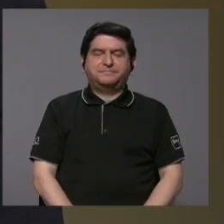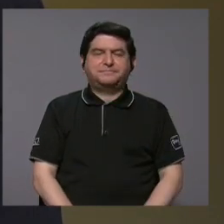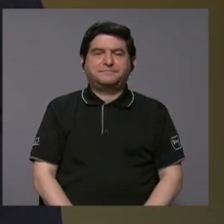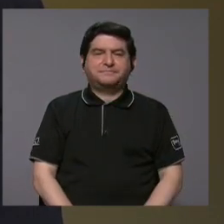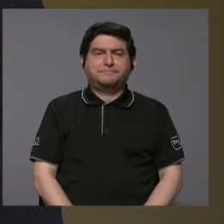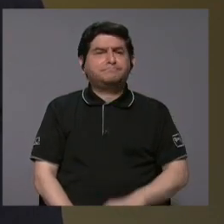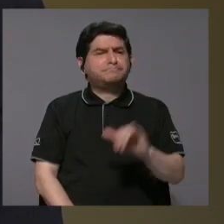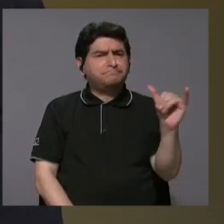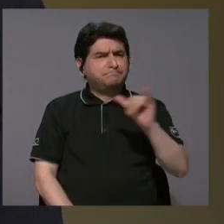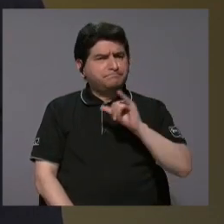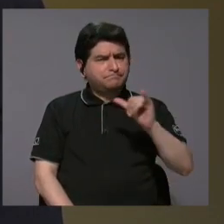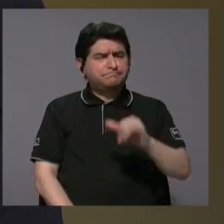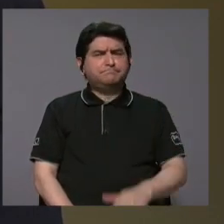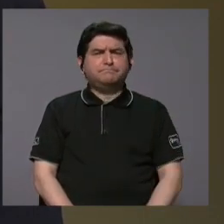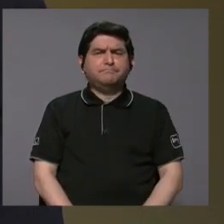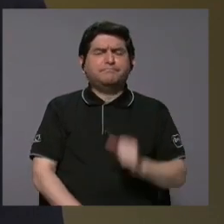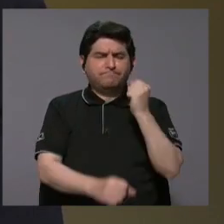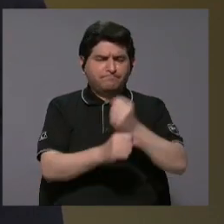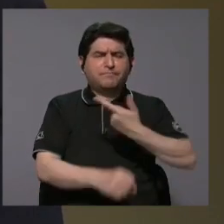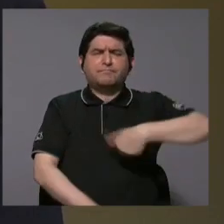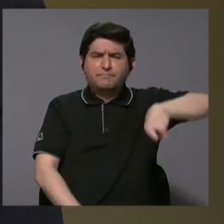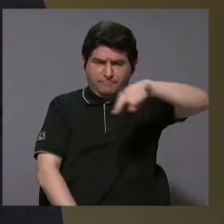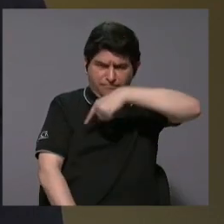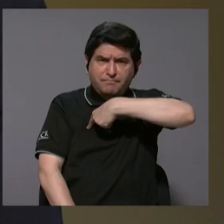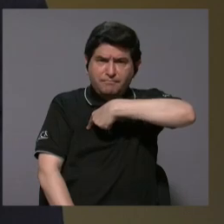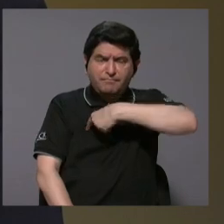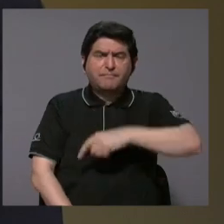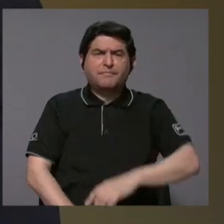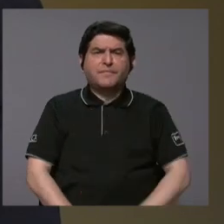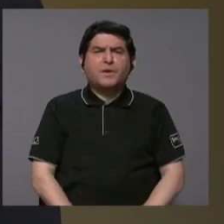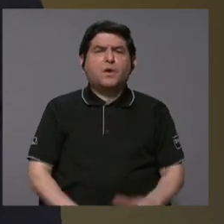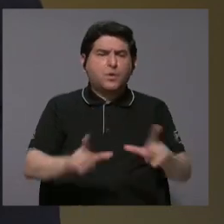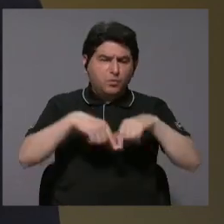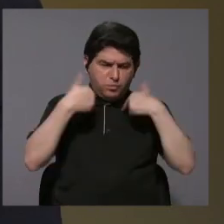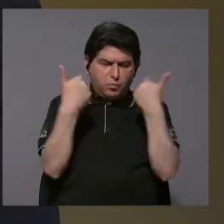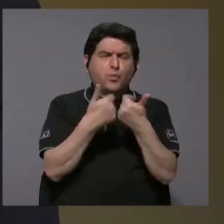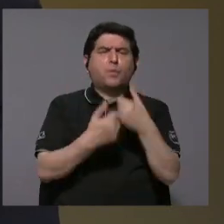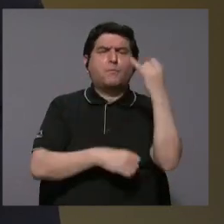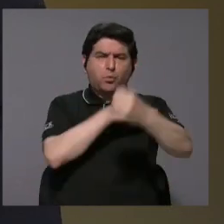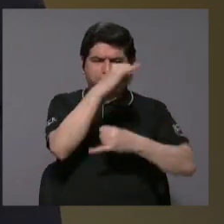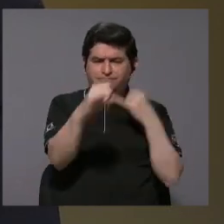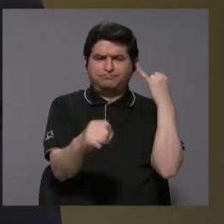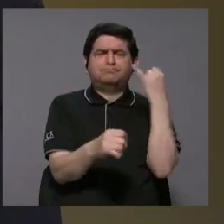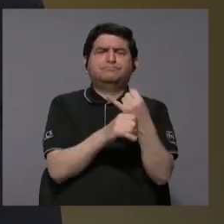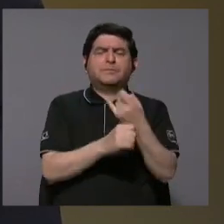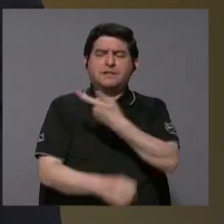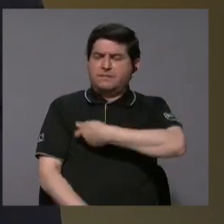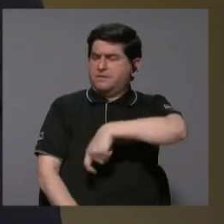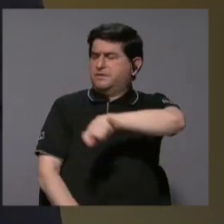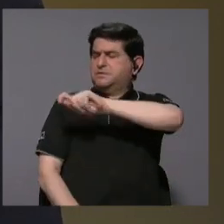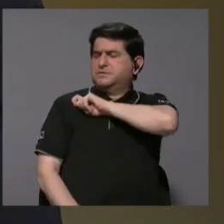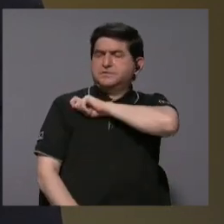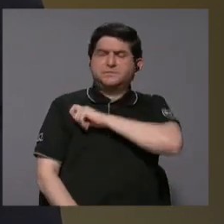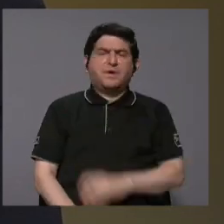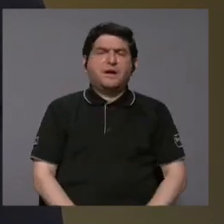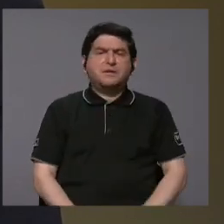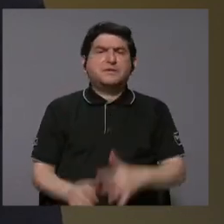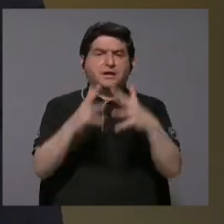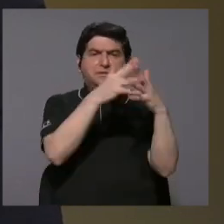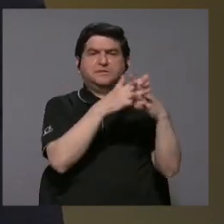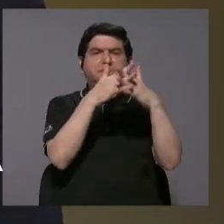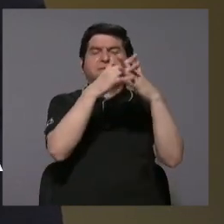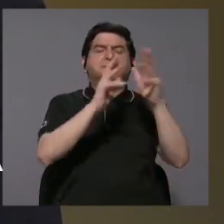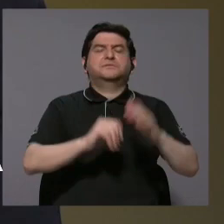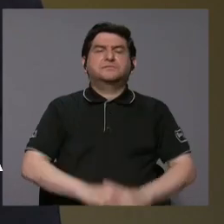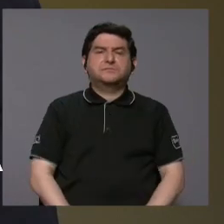y también hemos trabajado con grupos internacionales en España y en Estados Unidos,